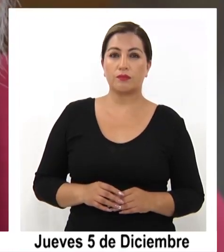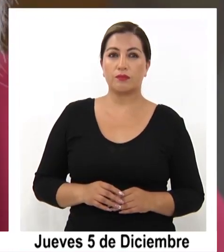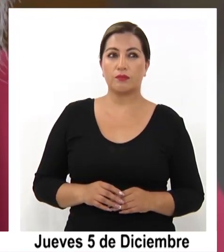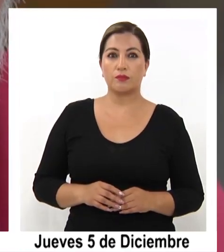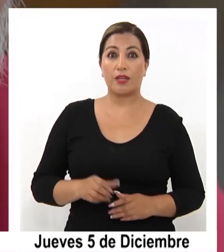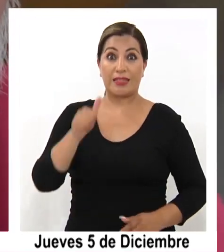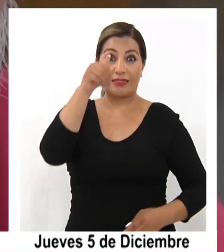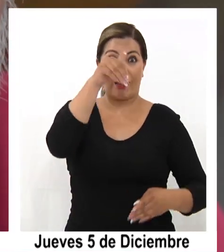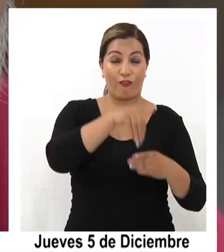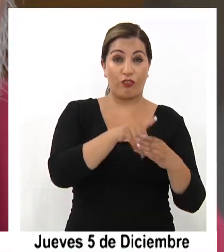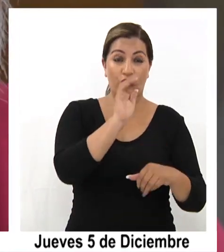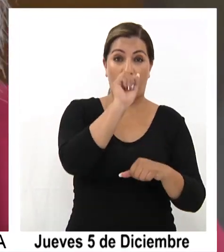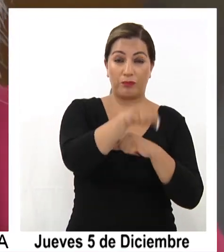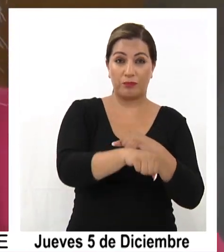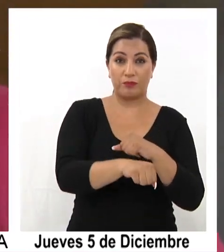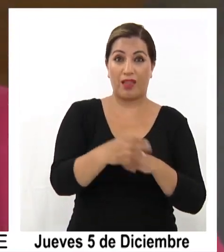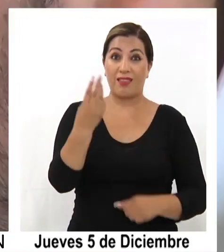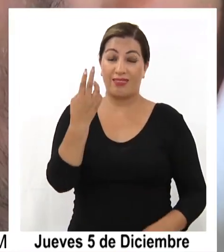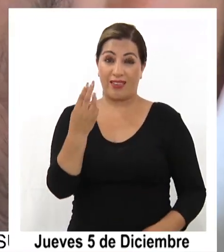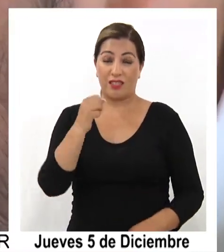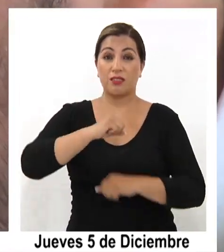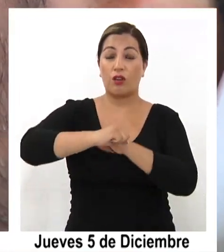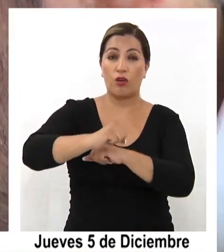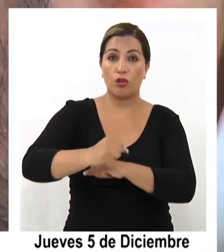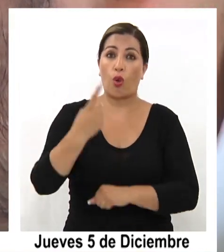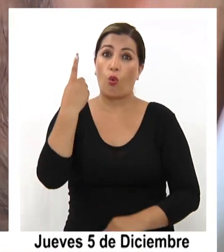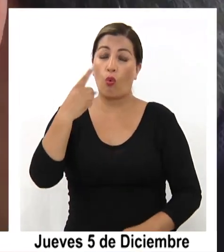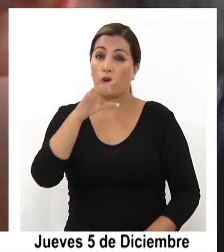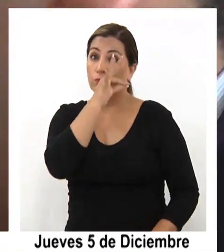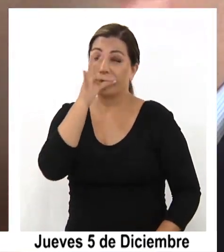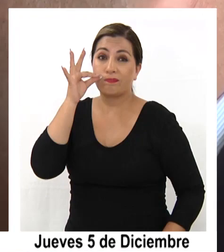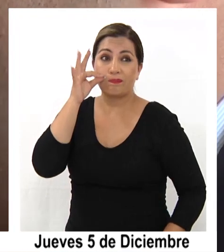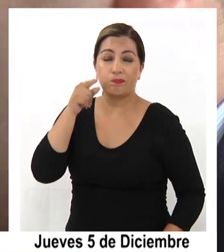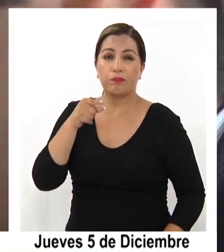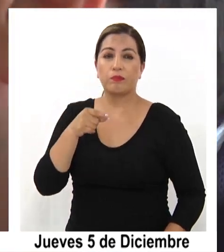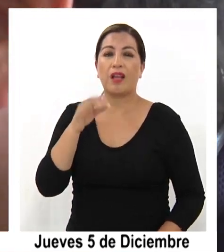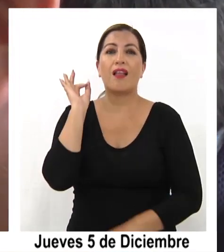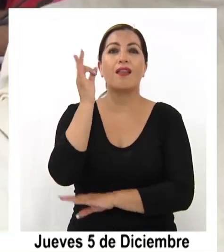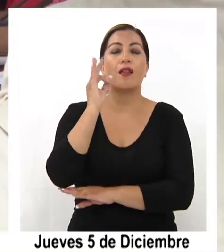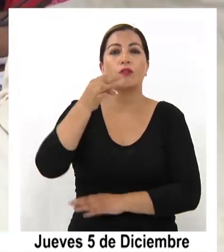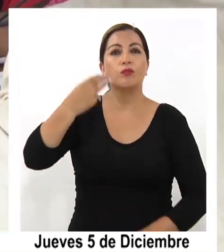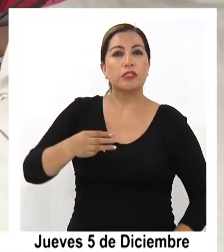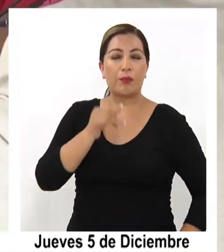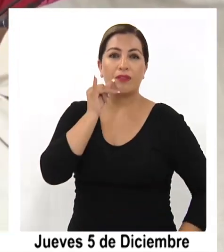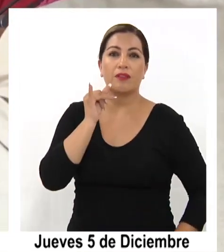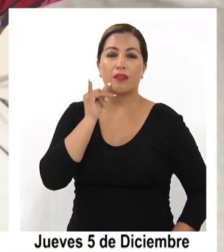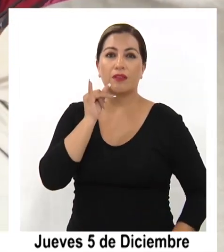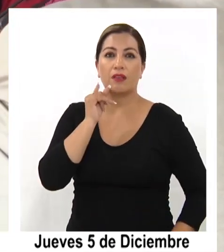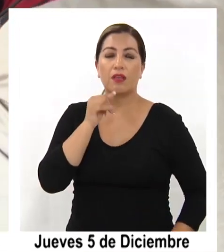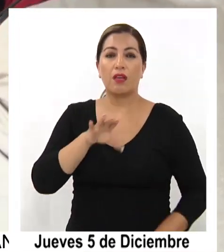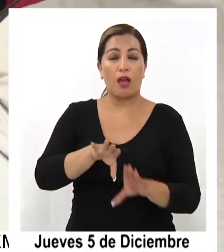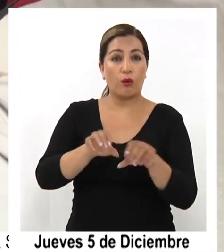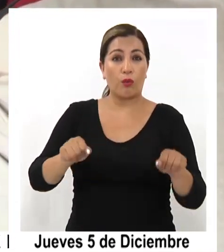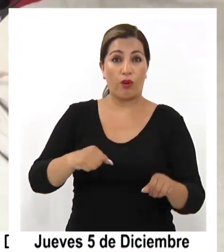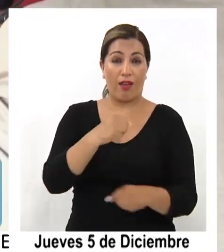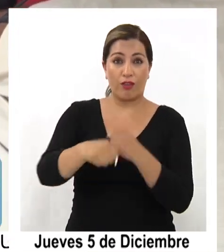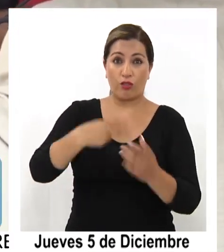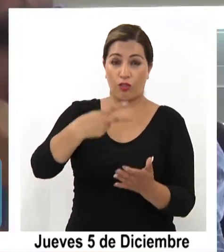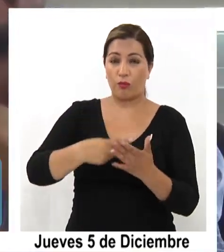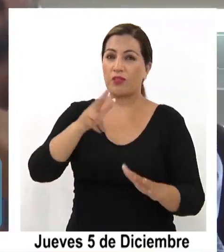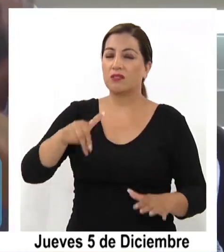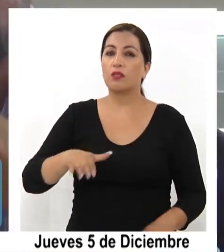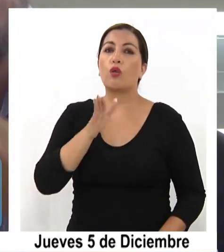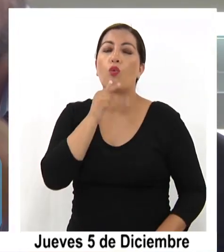Con seis votos a favor, tres en contra y una abstención, el Consejo Municipal de Iquique acordó que este 2019